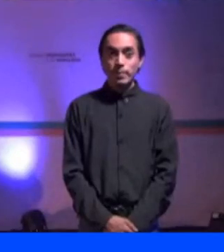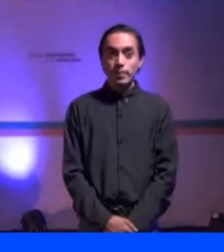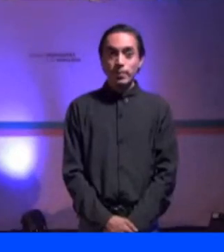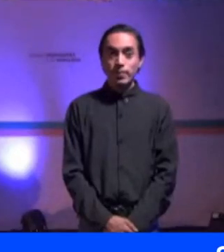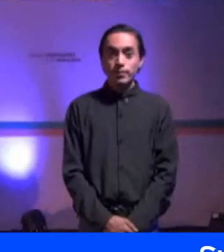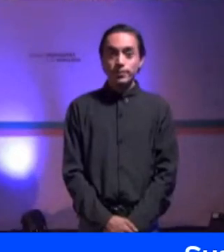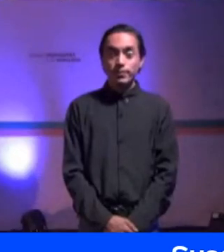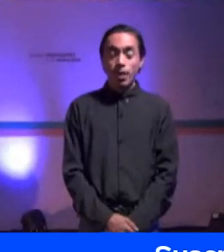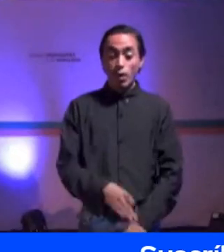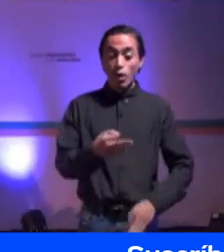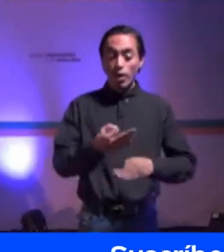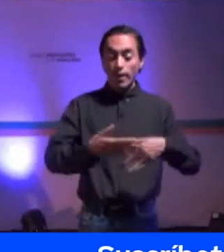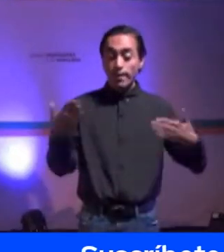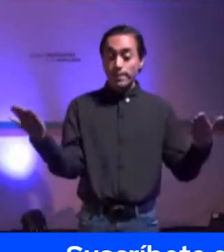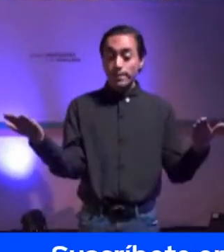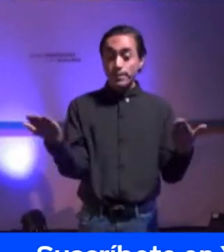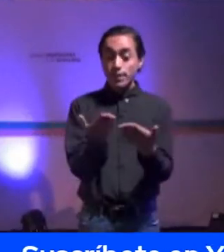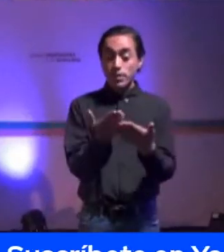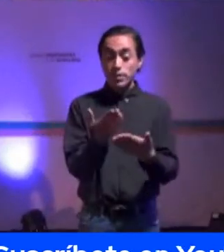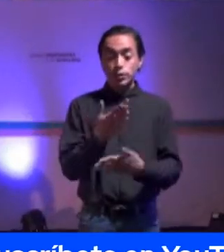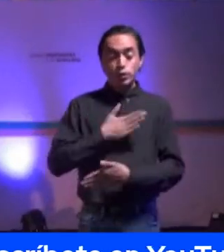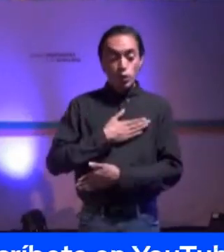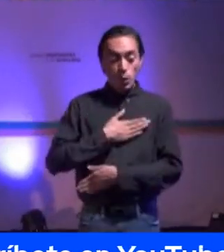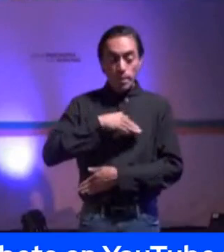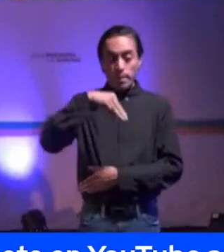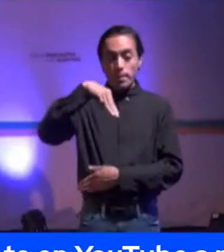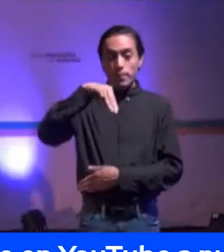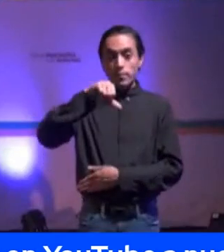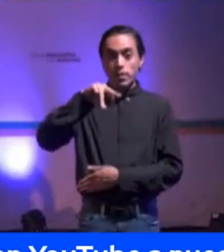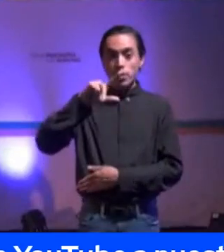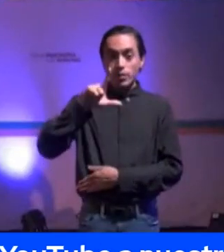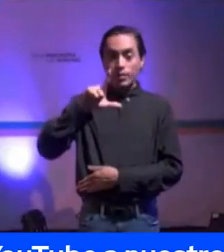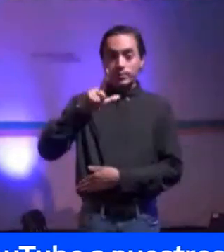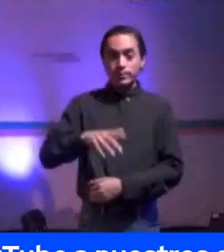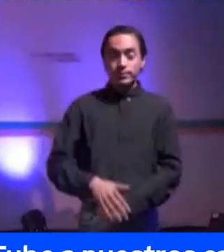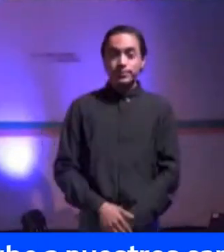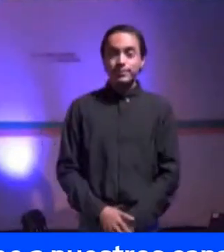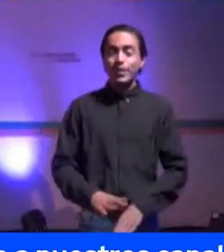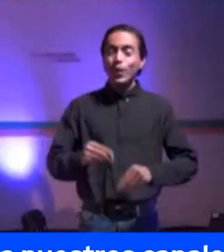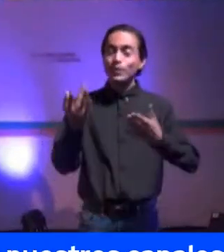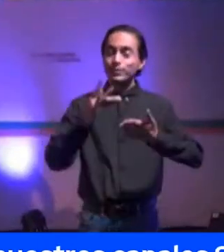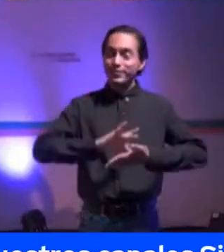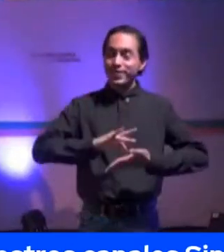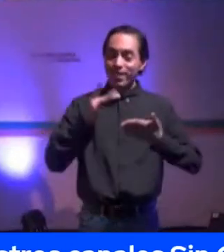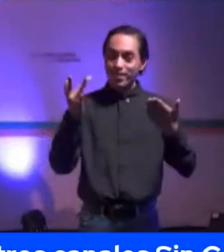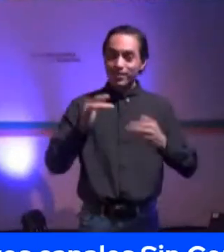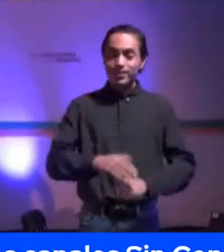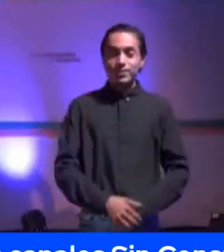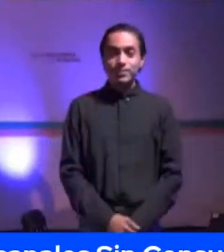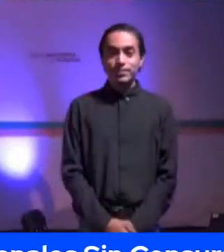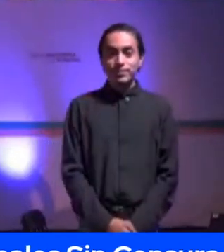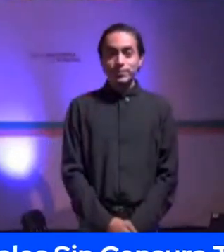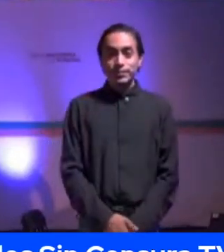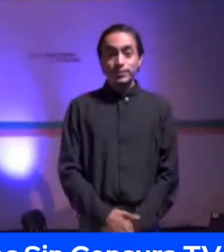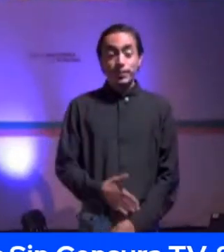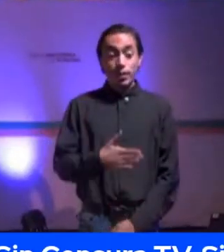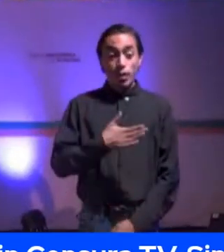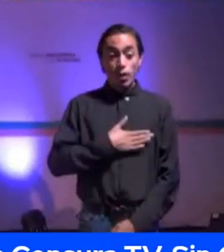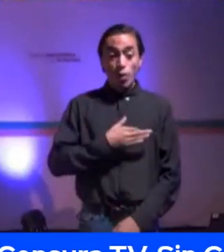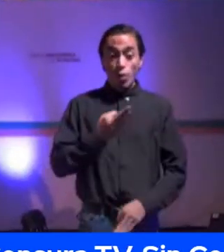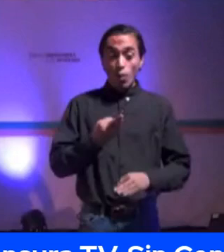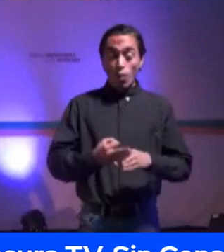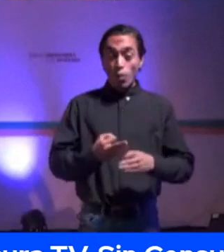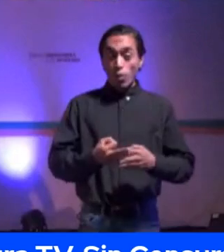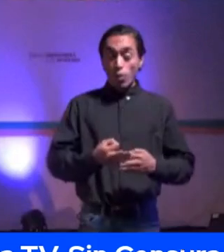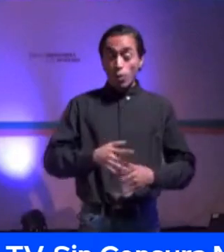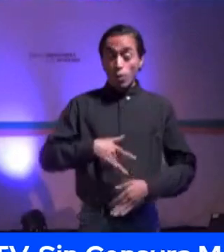Me permito presentarme, soy Manuel Pedrero y muchas gracias. Tendré el privilegio